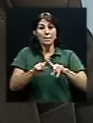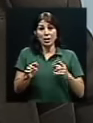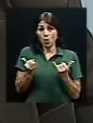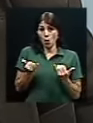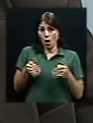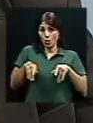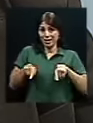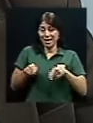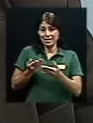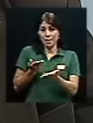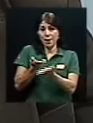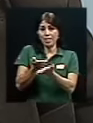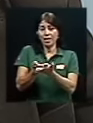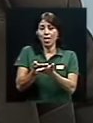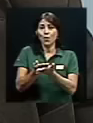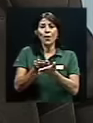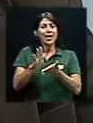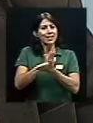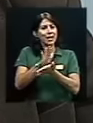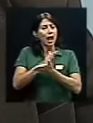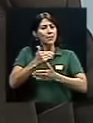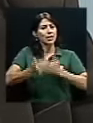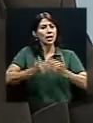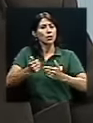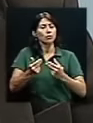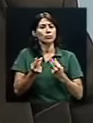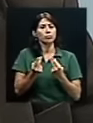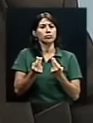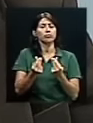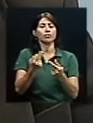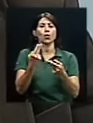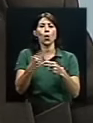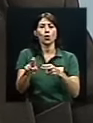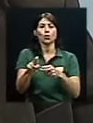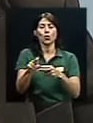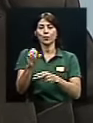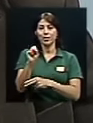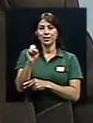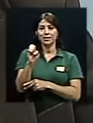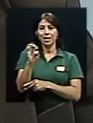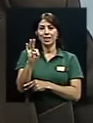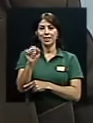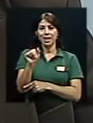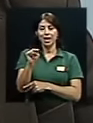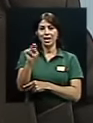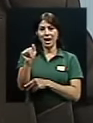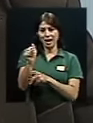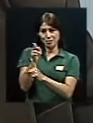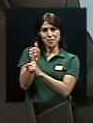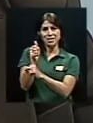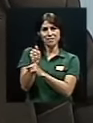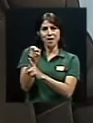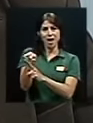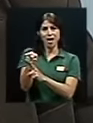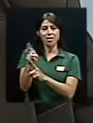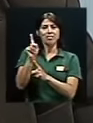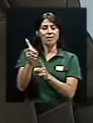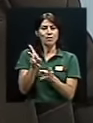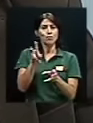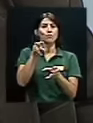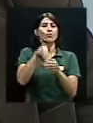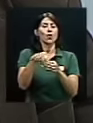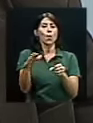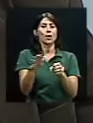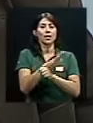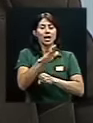evaluación de impacto ambiental que se va a hacer va a ser muy corto, donde la SETENA misma la meten como a elaborar o a completar el estudio de impacto